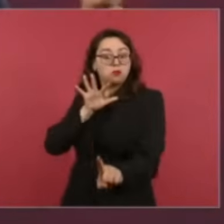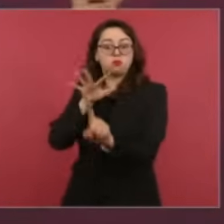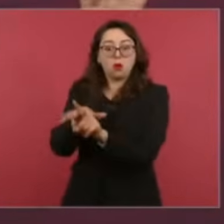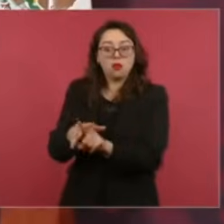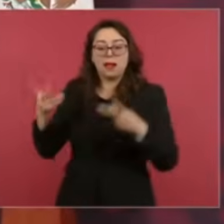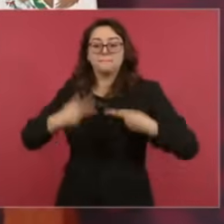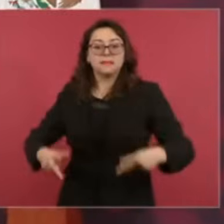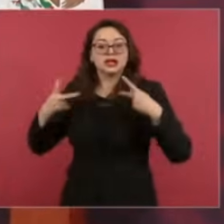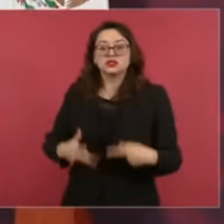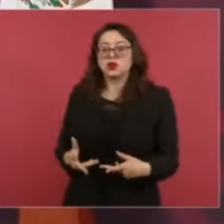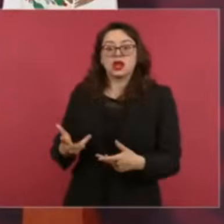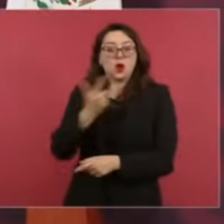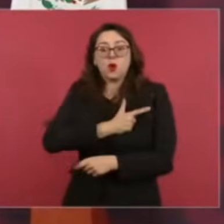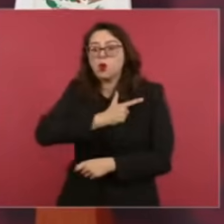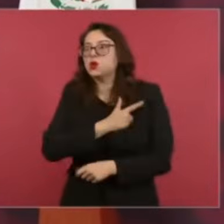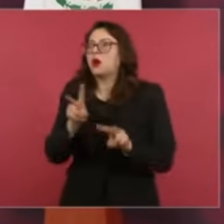con Diego.